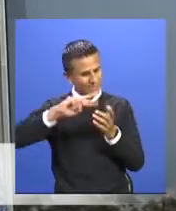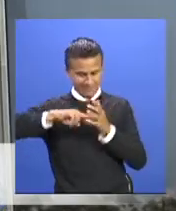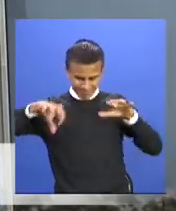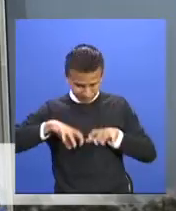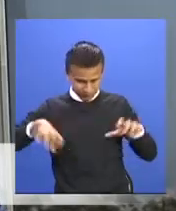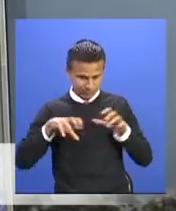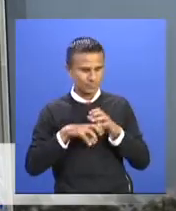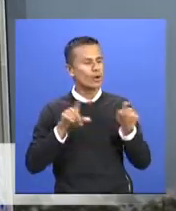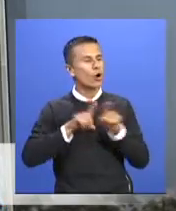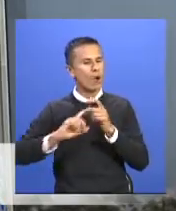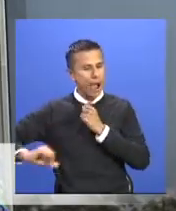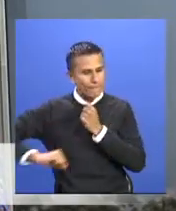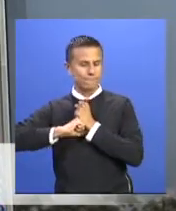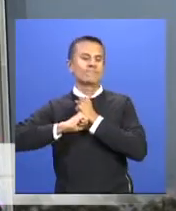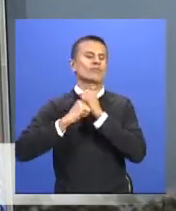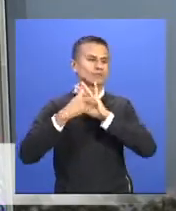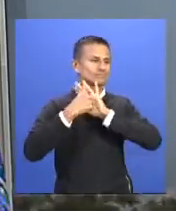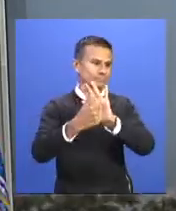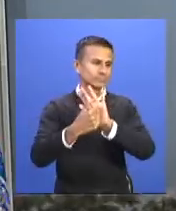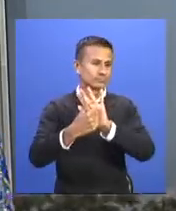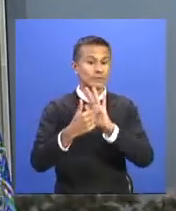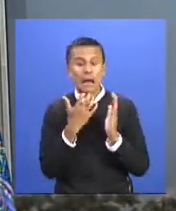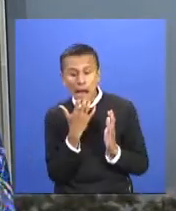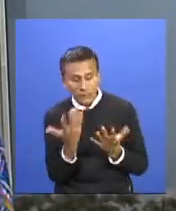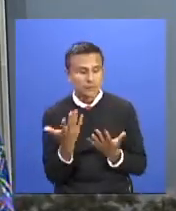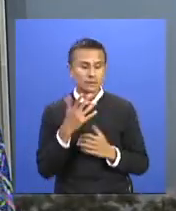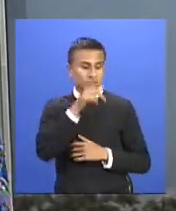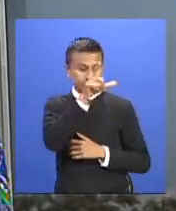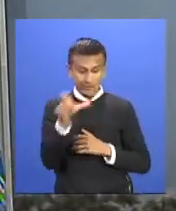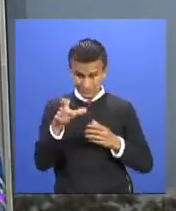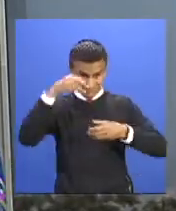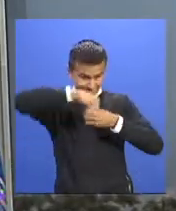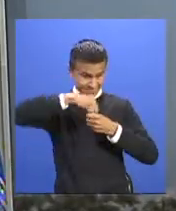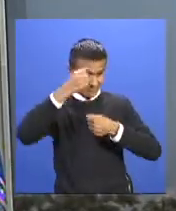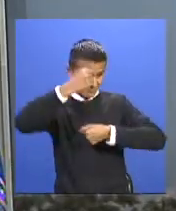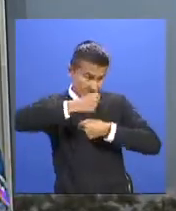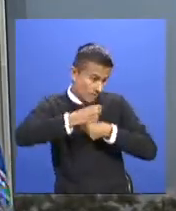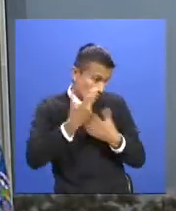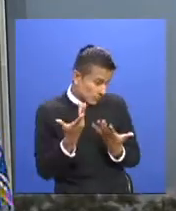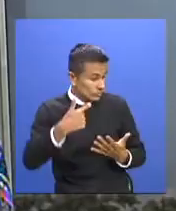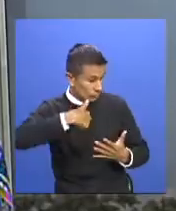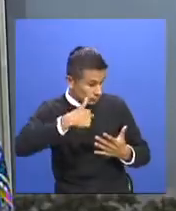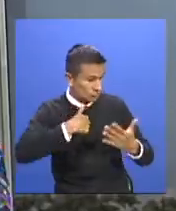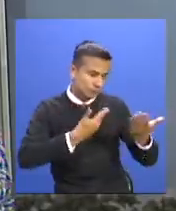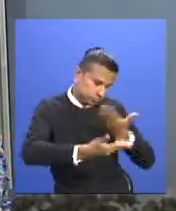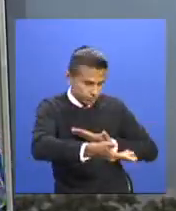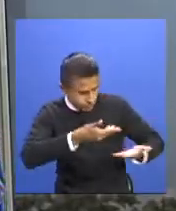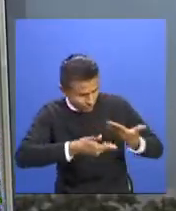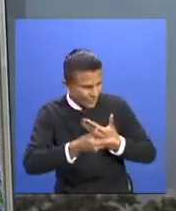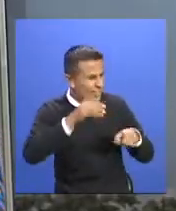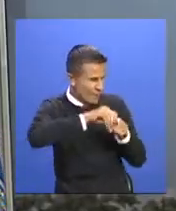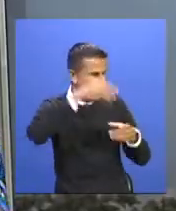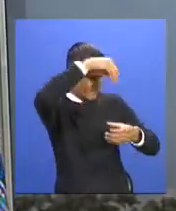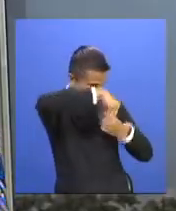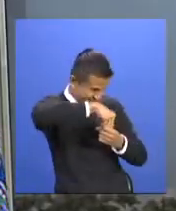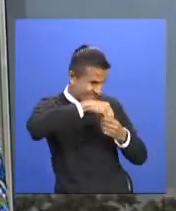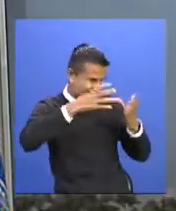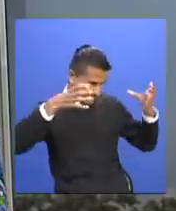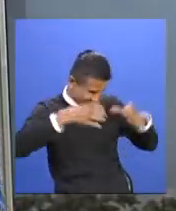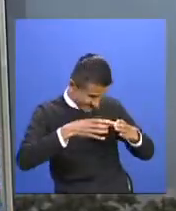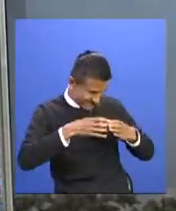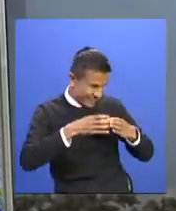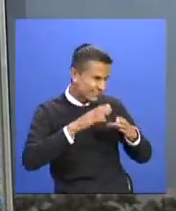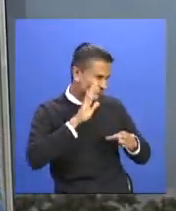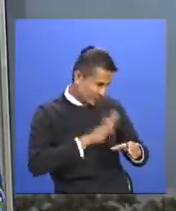va a respaldar realmente. Entonces, si yo tengo un buen trato con los empleados, obviamente ese cliente interno, como se llama,